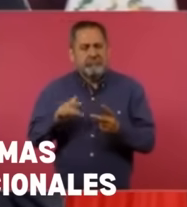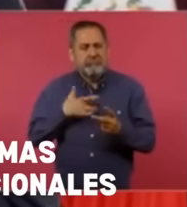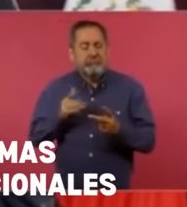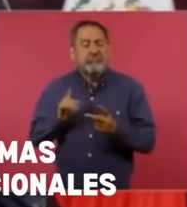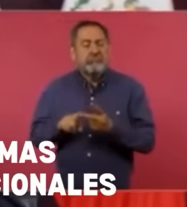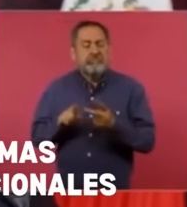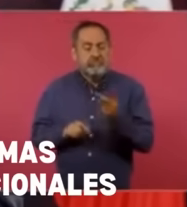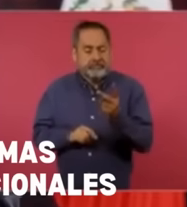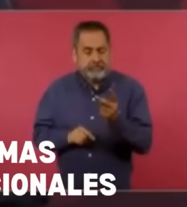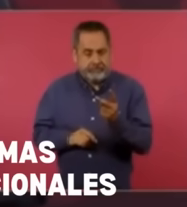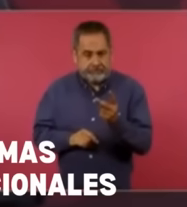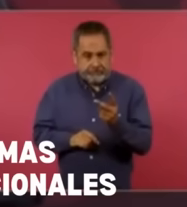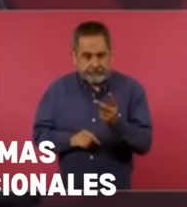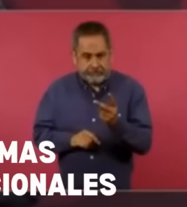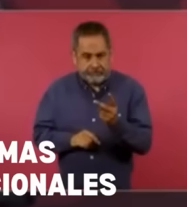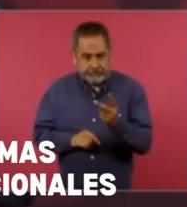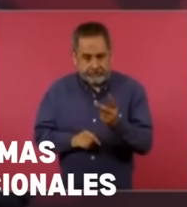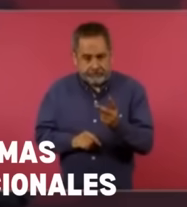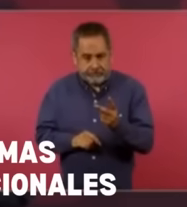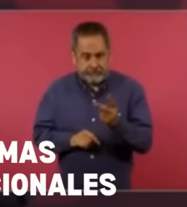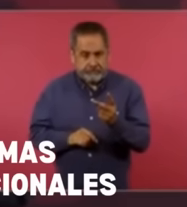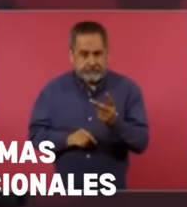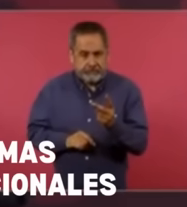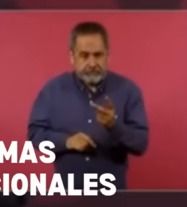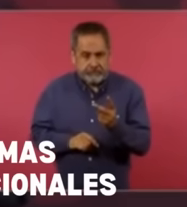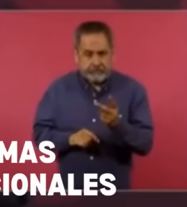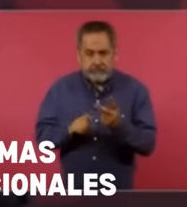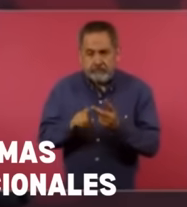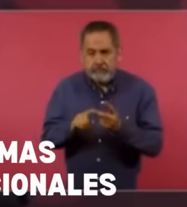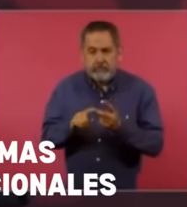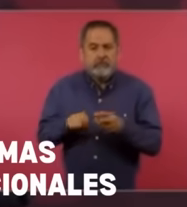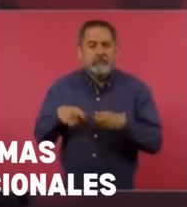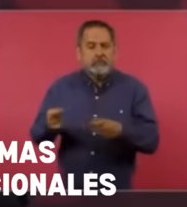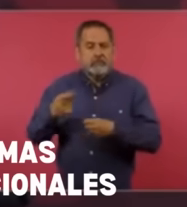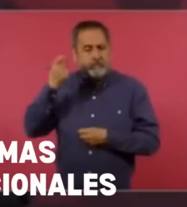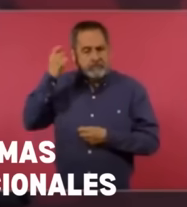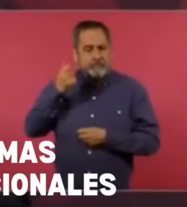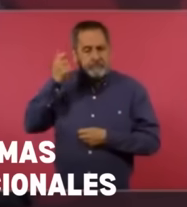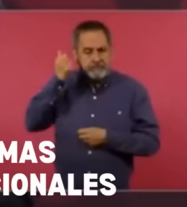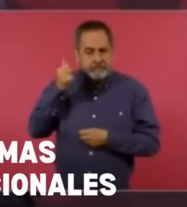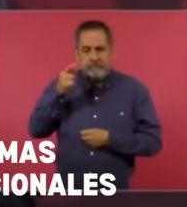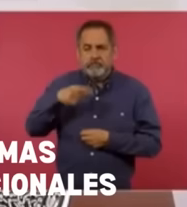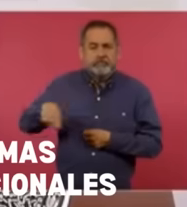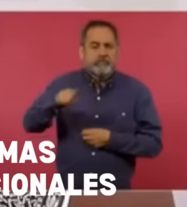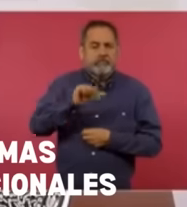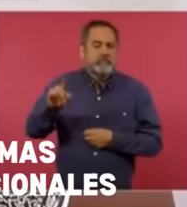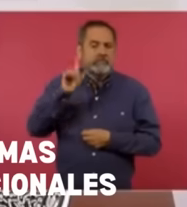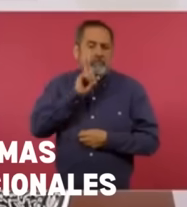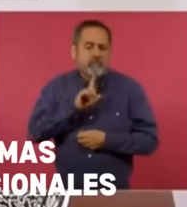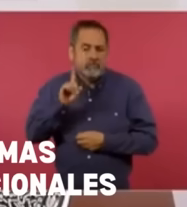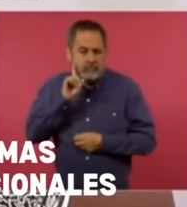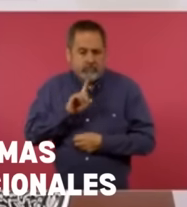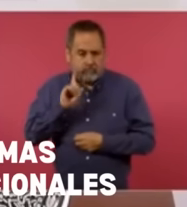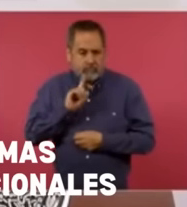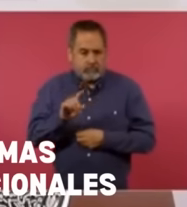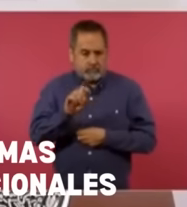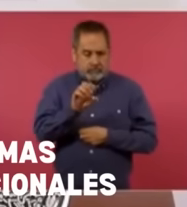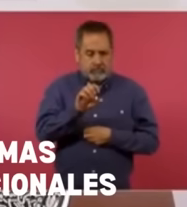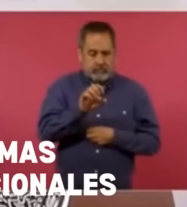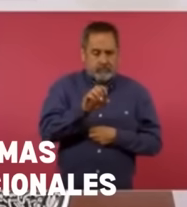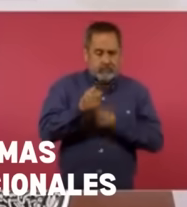el que se le otorgue una pensión a las mujeres de